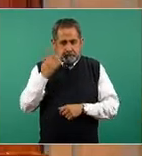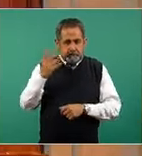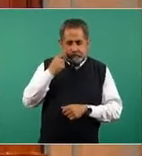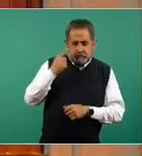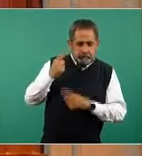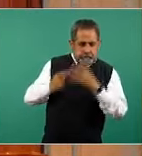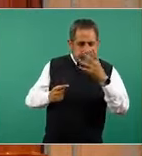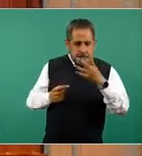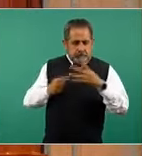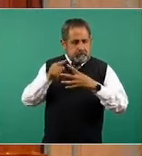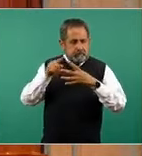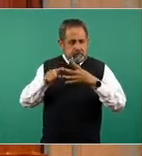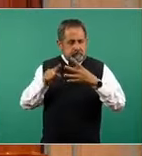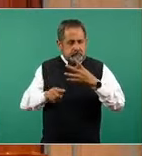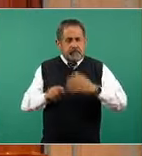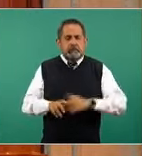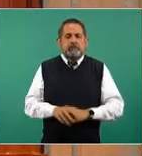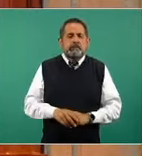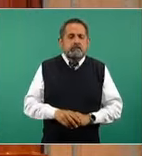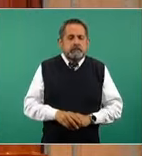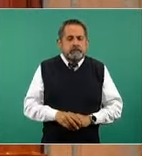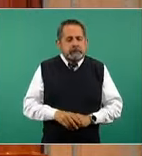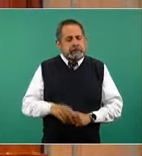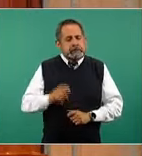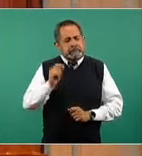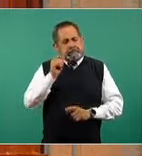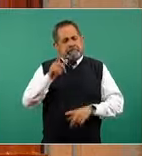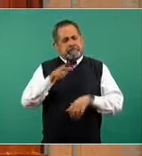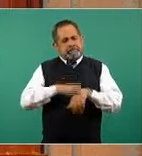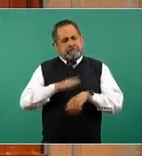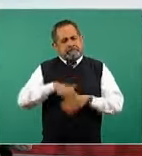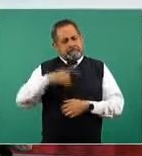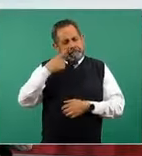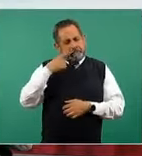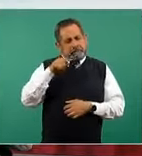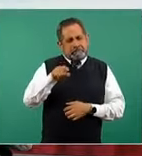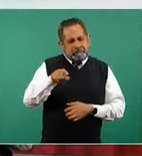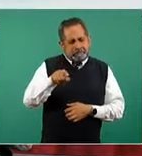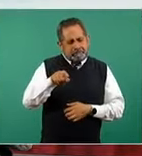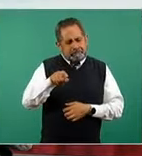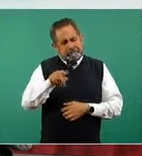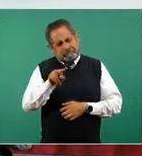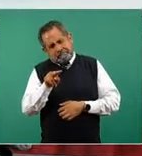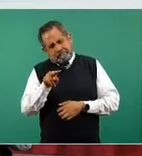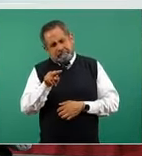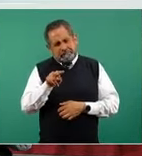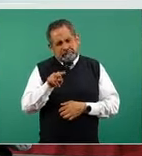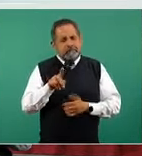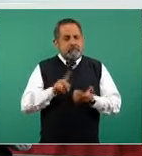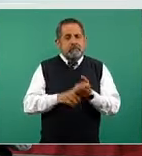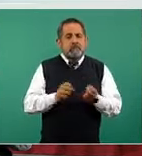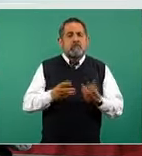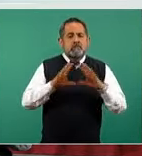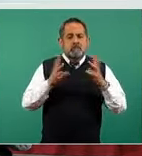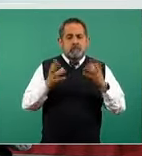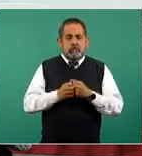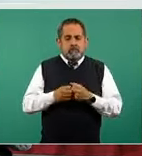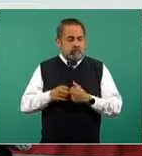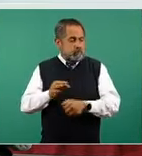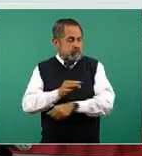vacuna que hasta el día de hoy teníamos. Y llamamos la atención en la proporción de ESAVIs en función de las